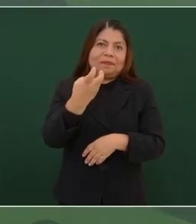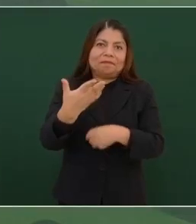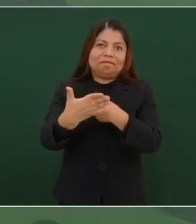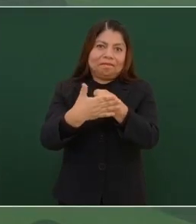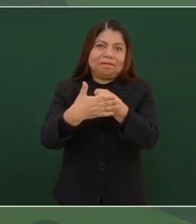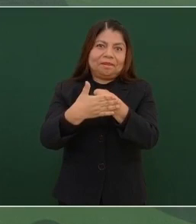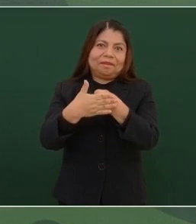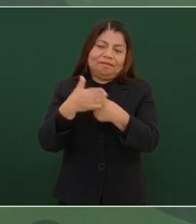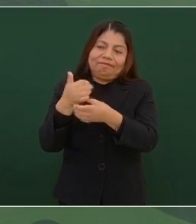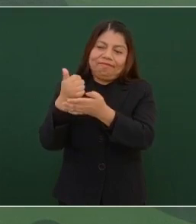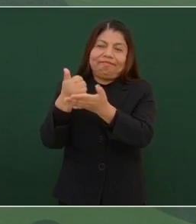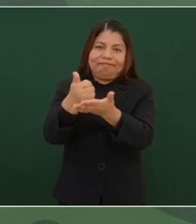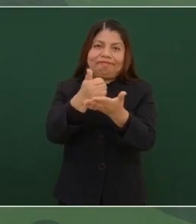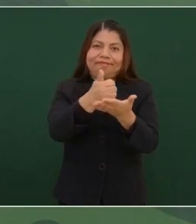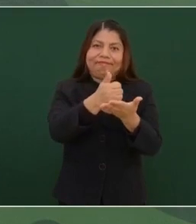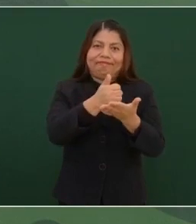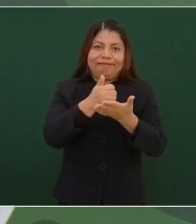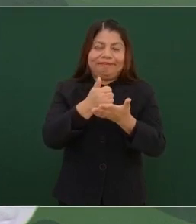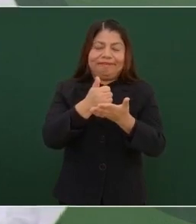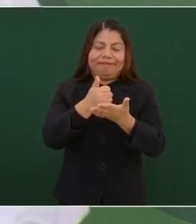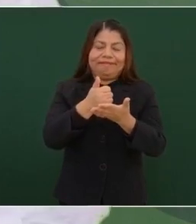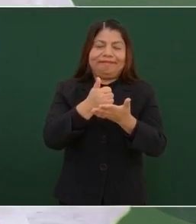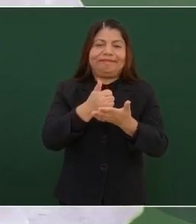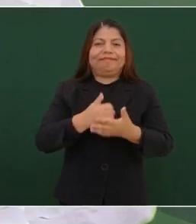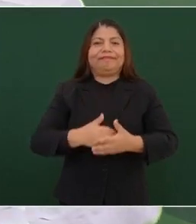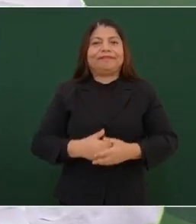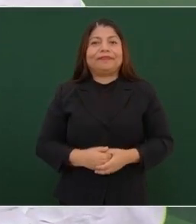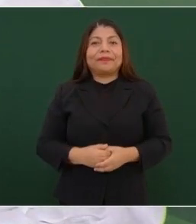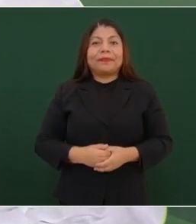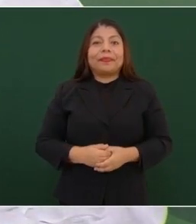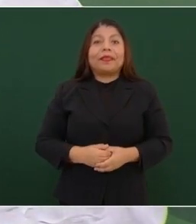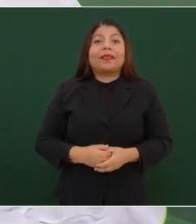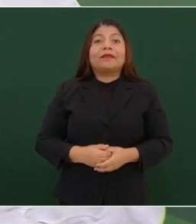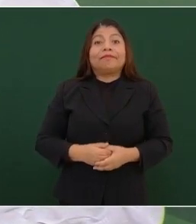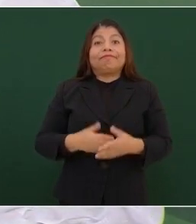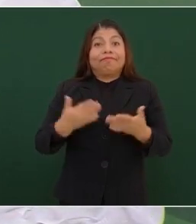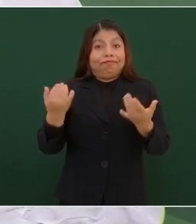mucho. Y tenemos pensado que el día 15